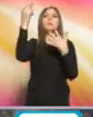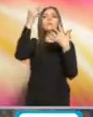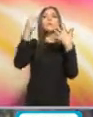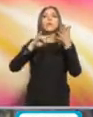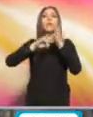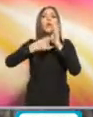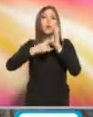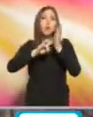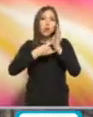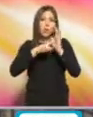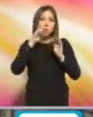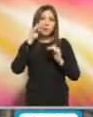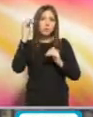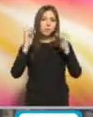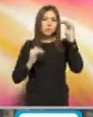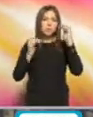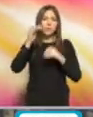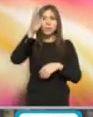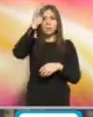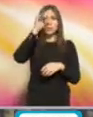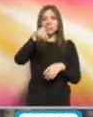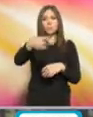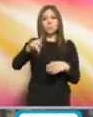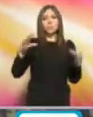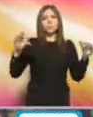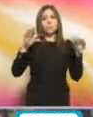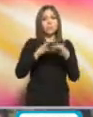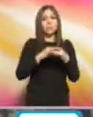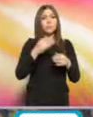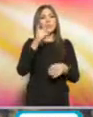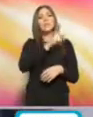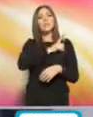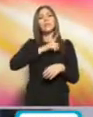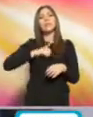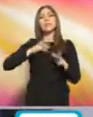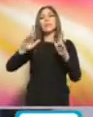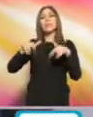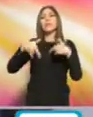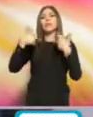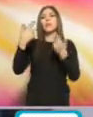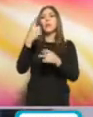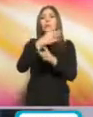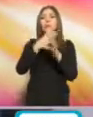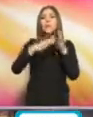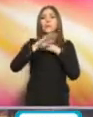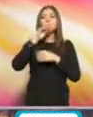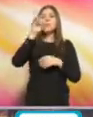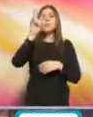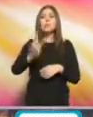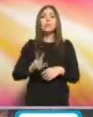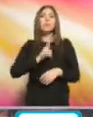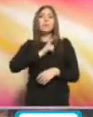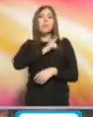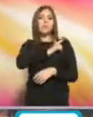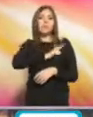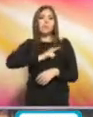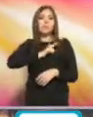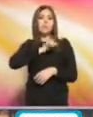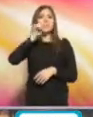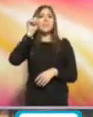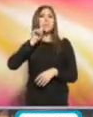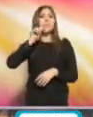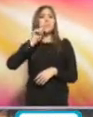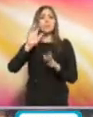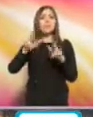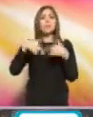y acorde a su... Lo que es importante recordar es que tenemos que regalarle algo a mamá que realmente disfrute ella, ¿no? Porque siempre los regalos,